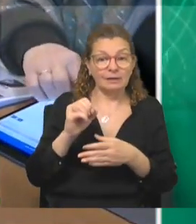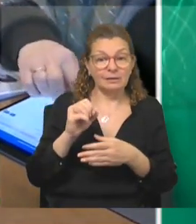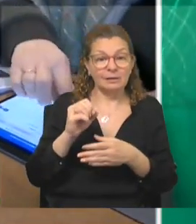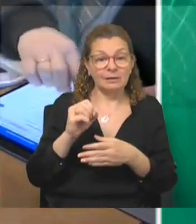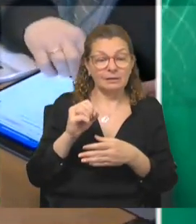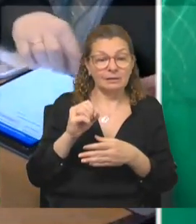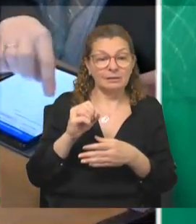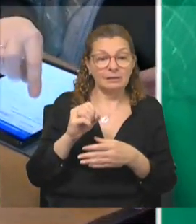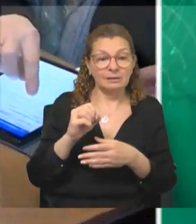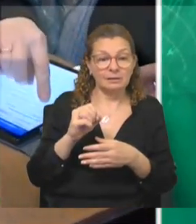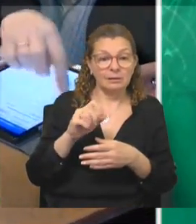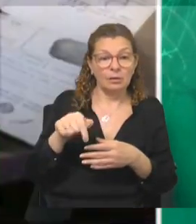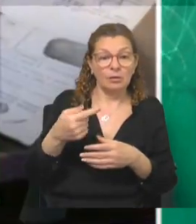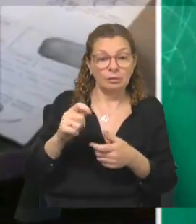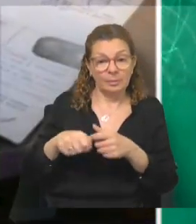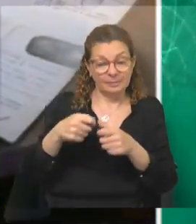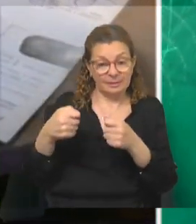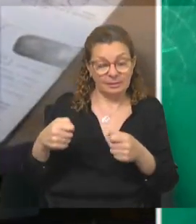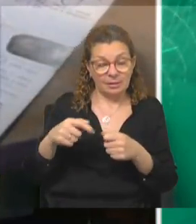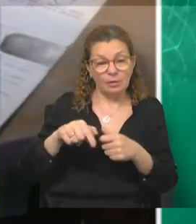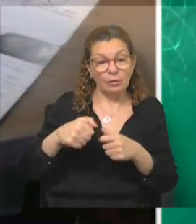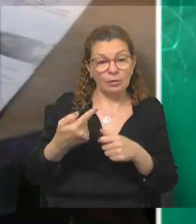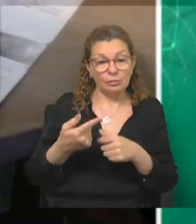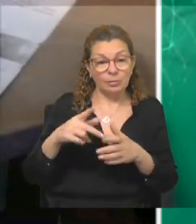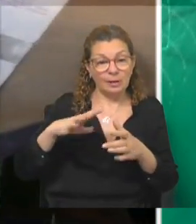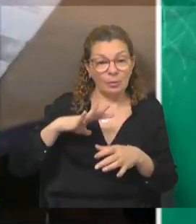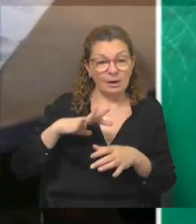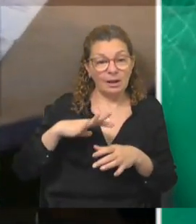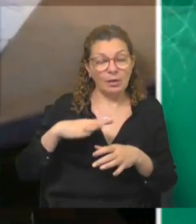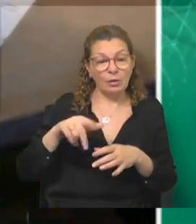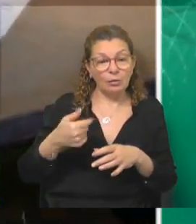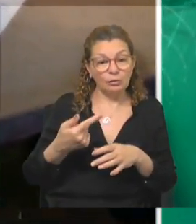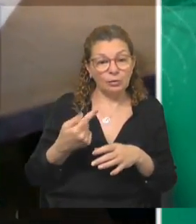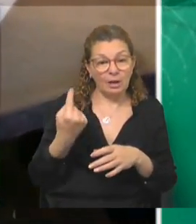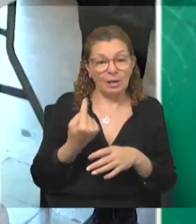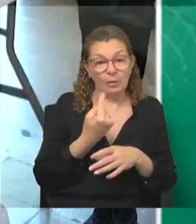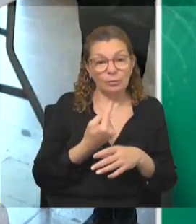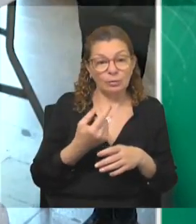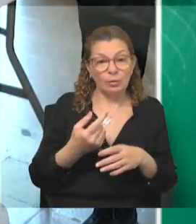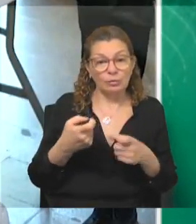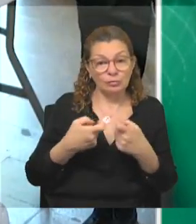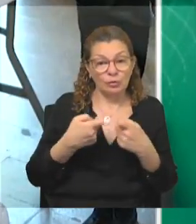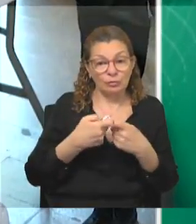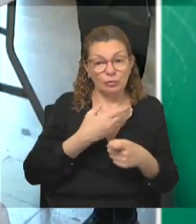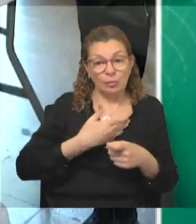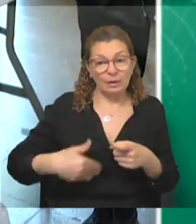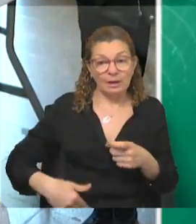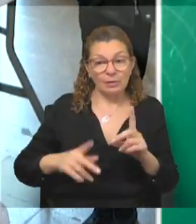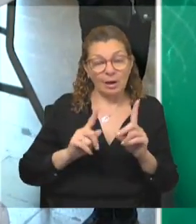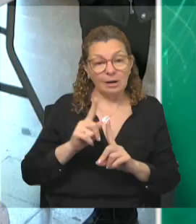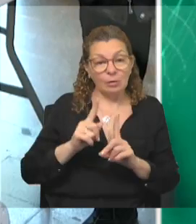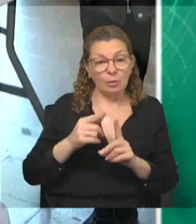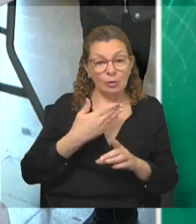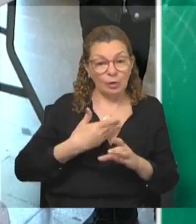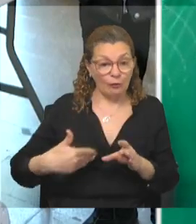fue para pnt otro para el pnt otro para jubilados después uno de cada partido de la coalición algunos de gestión